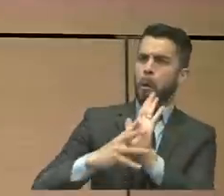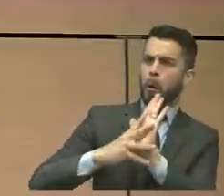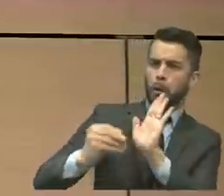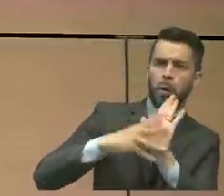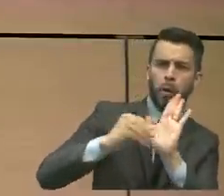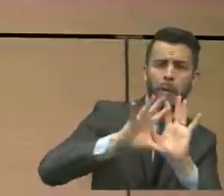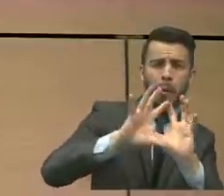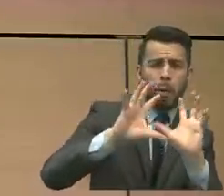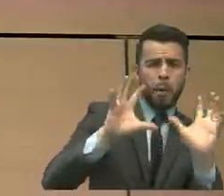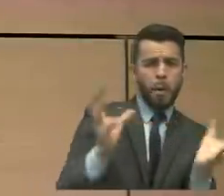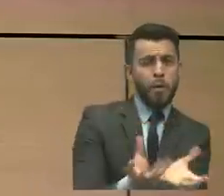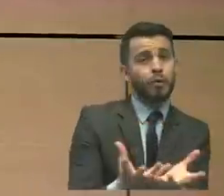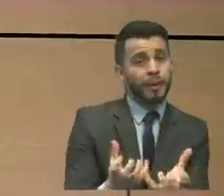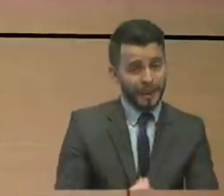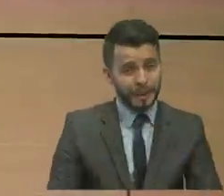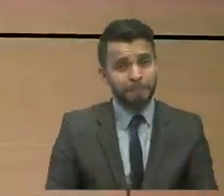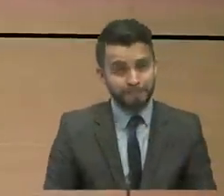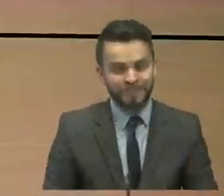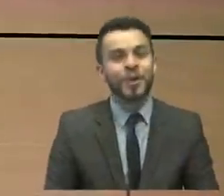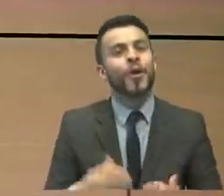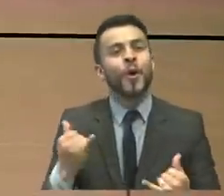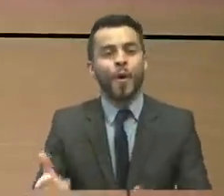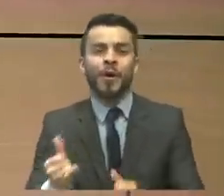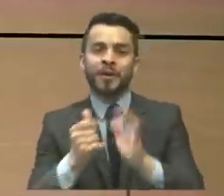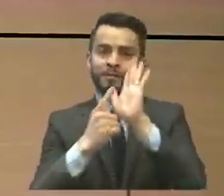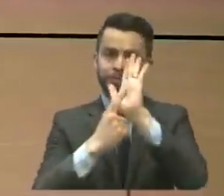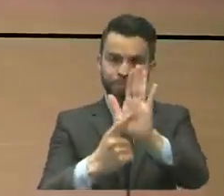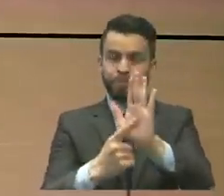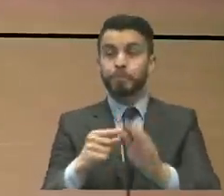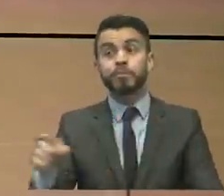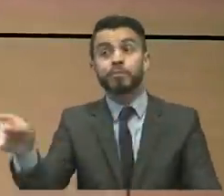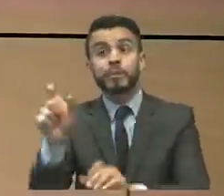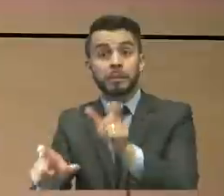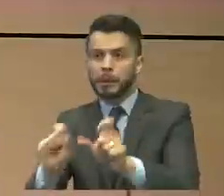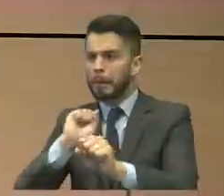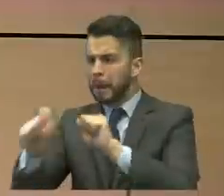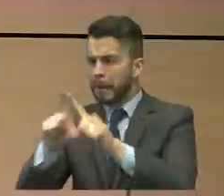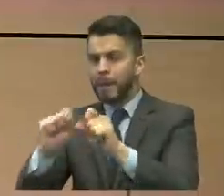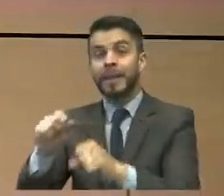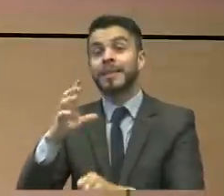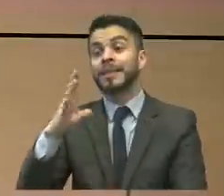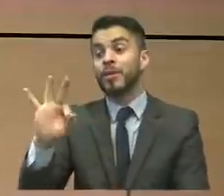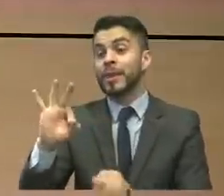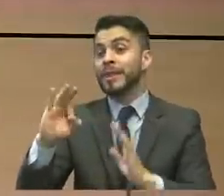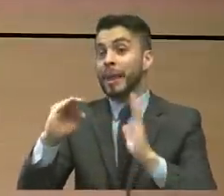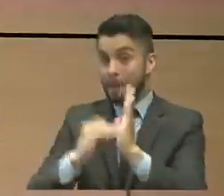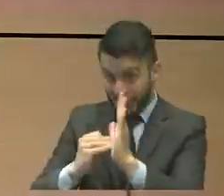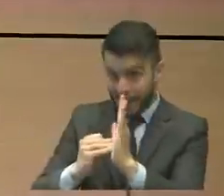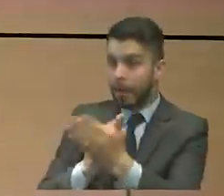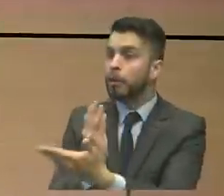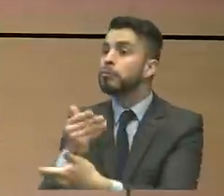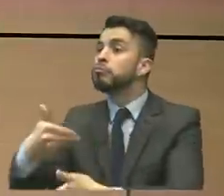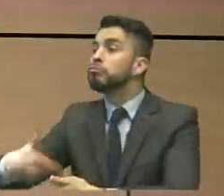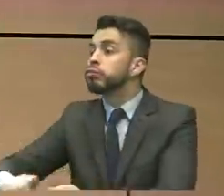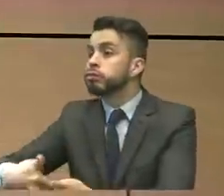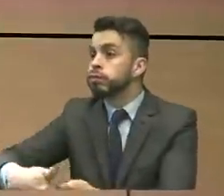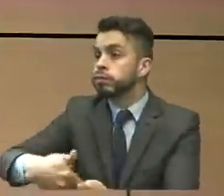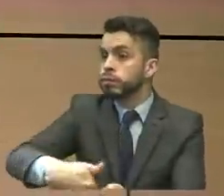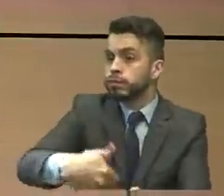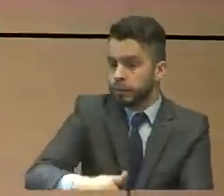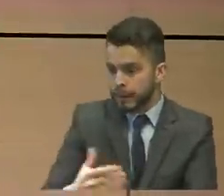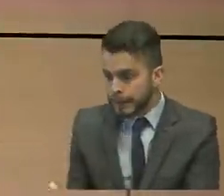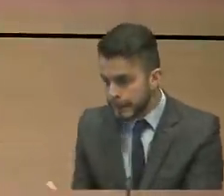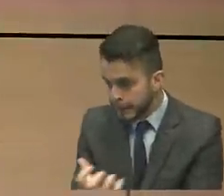diseño conceptual a la que hemos llegado a partir de las 50.000 propuestas y participaciones de la ciudadanía que hemos